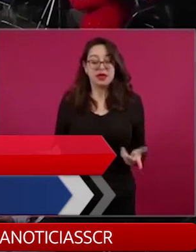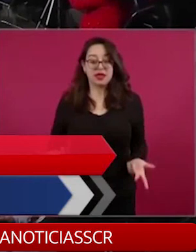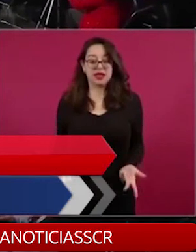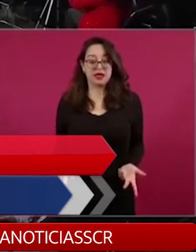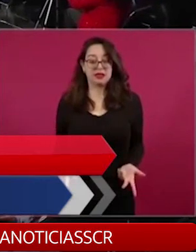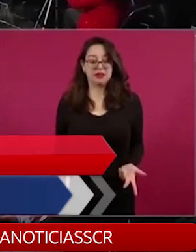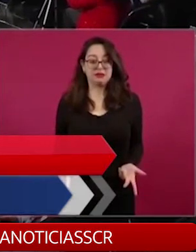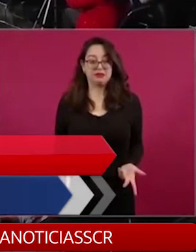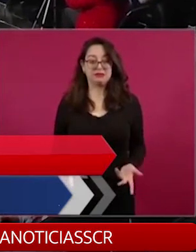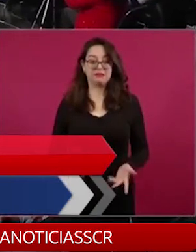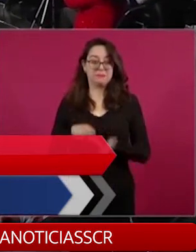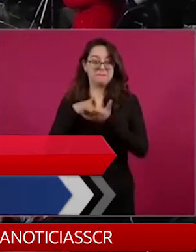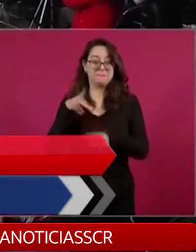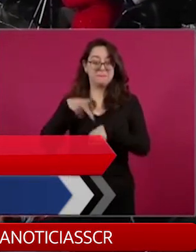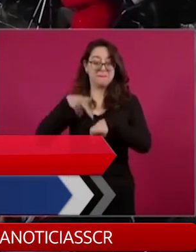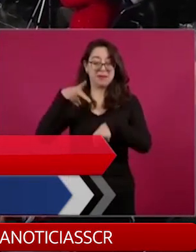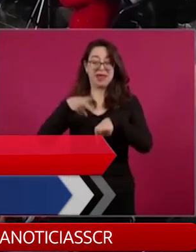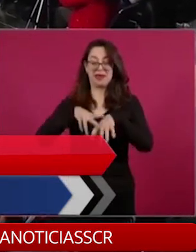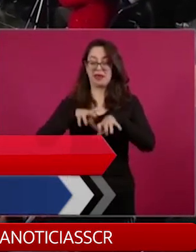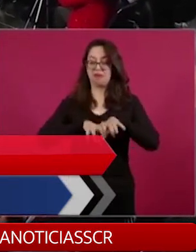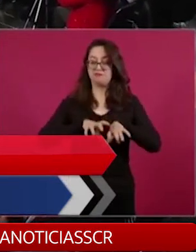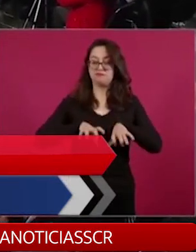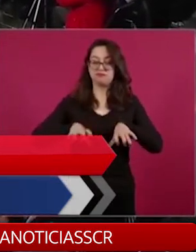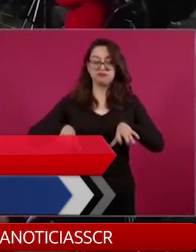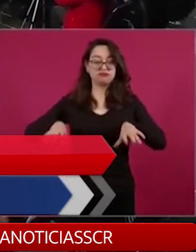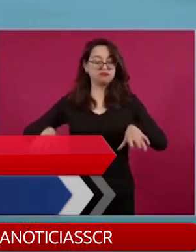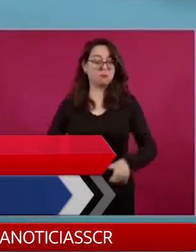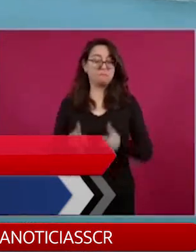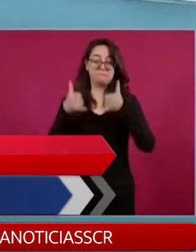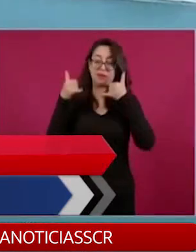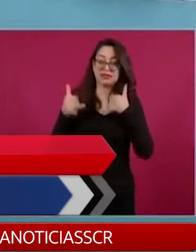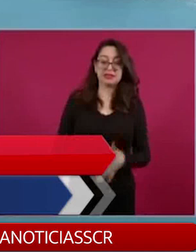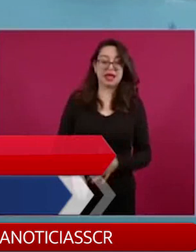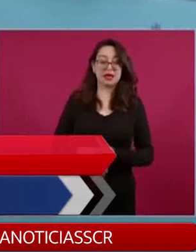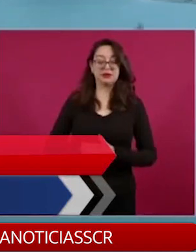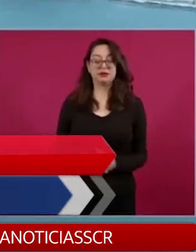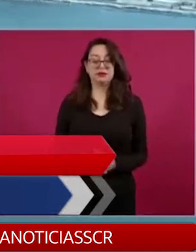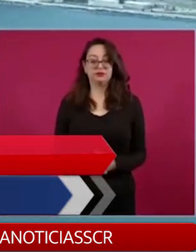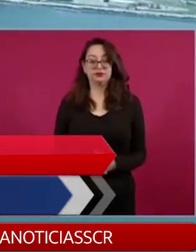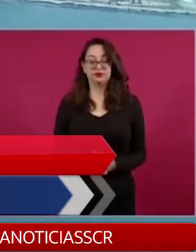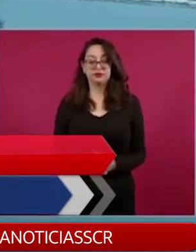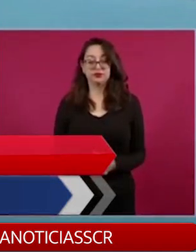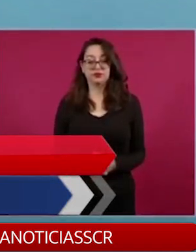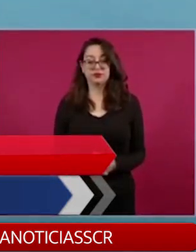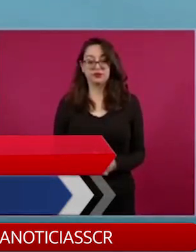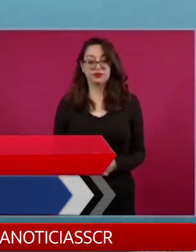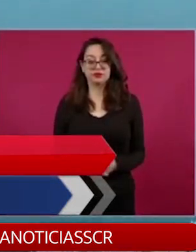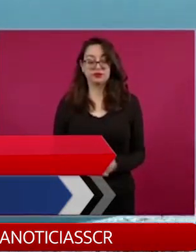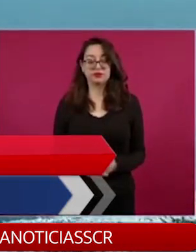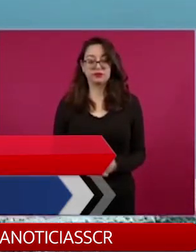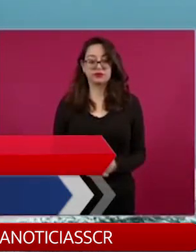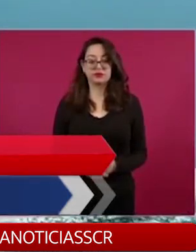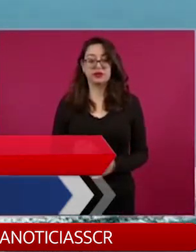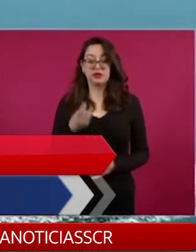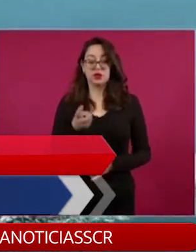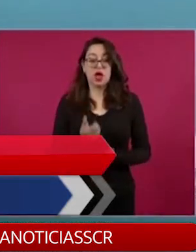puerto el edil mencionó que hay licitaciones como las de los patios de contenedores que aún están pendientes motivo